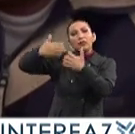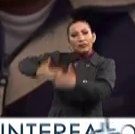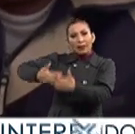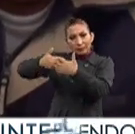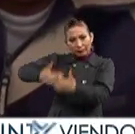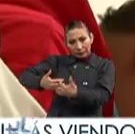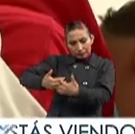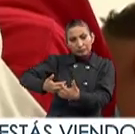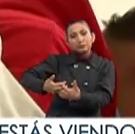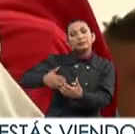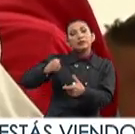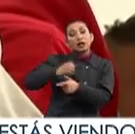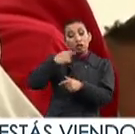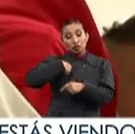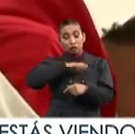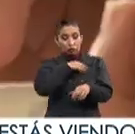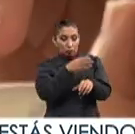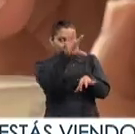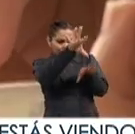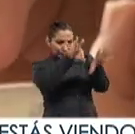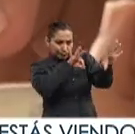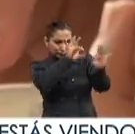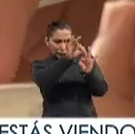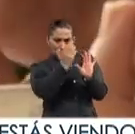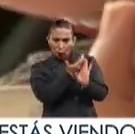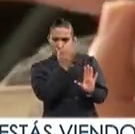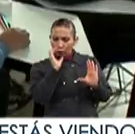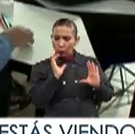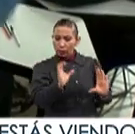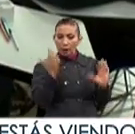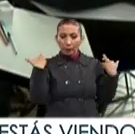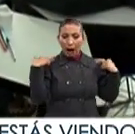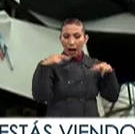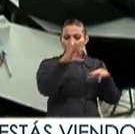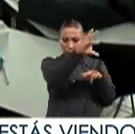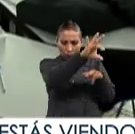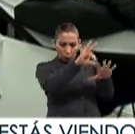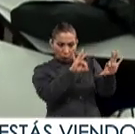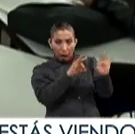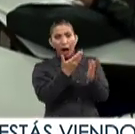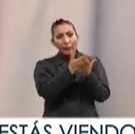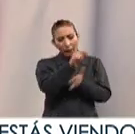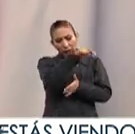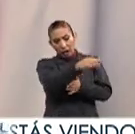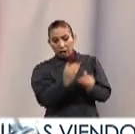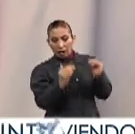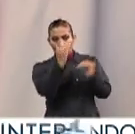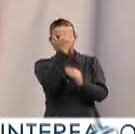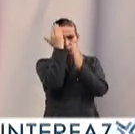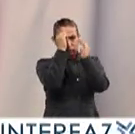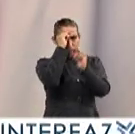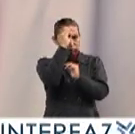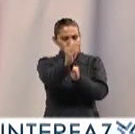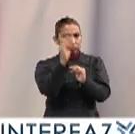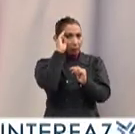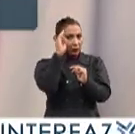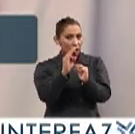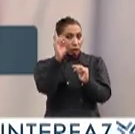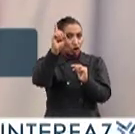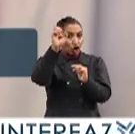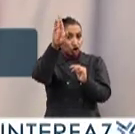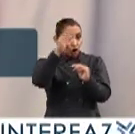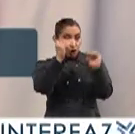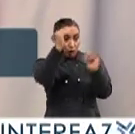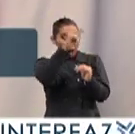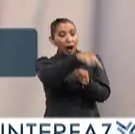productivo. Entonces, nuestro proceso de selección es muy cuidadoso de que nuestros docentes, aparte del nivel académico,